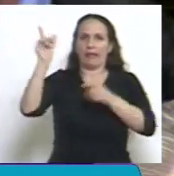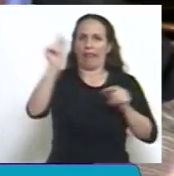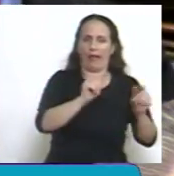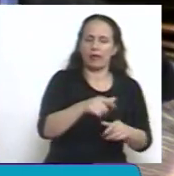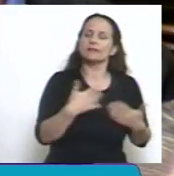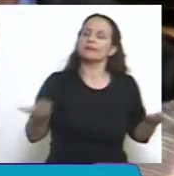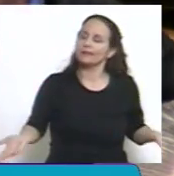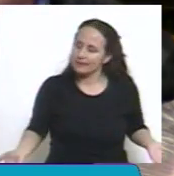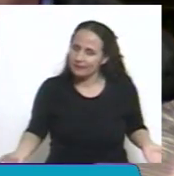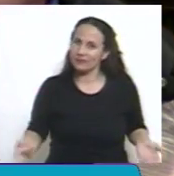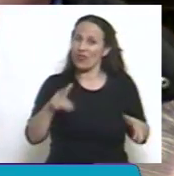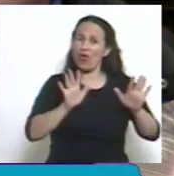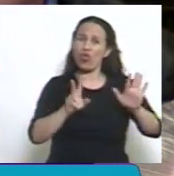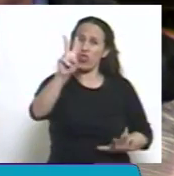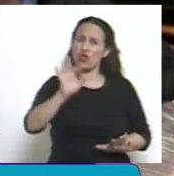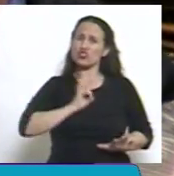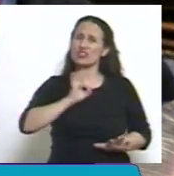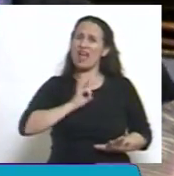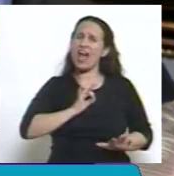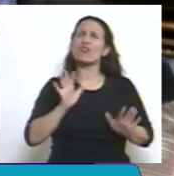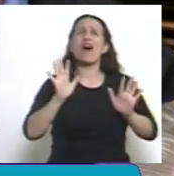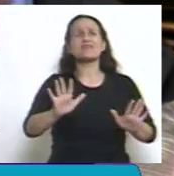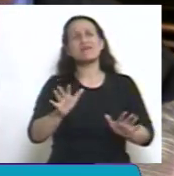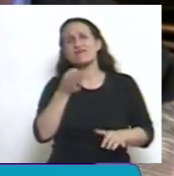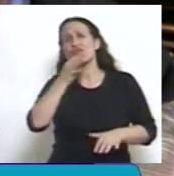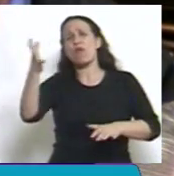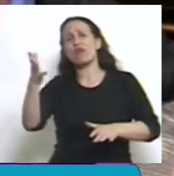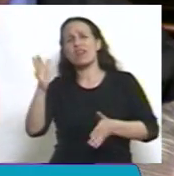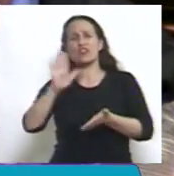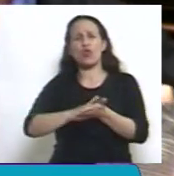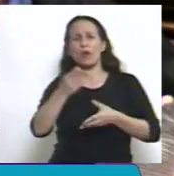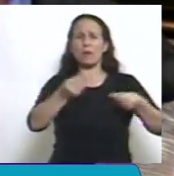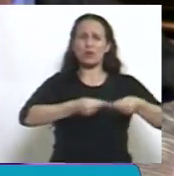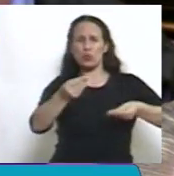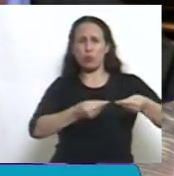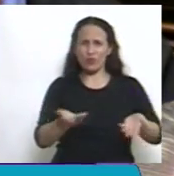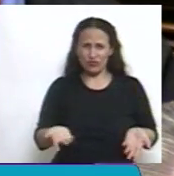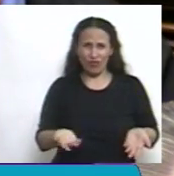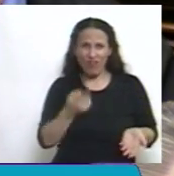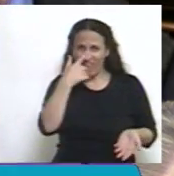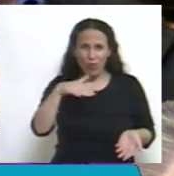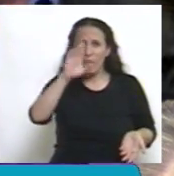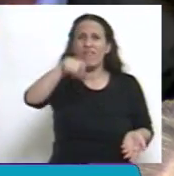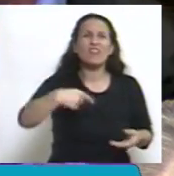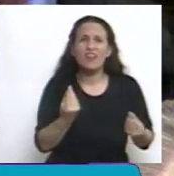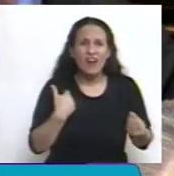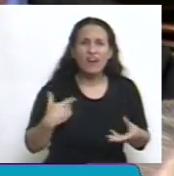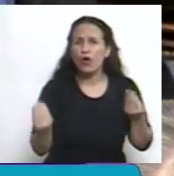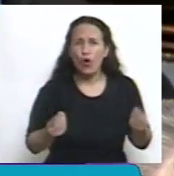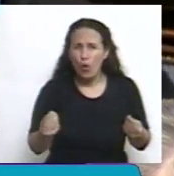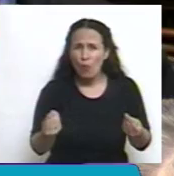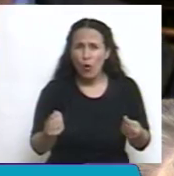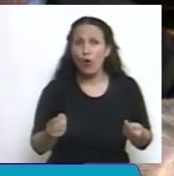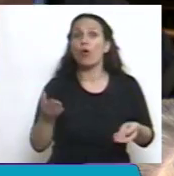sirvieron estos 12 años de discrecionalidad presupuestaria? ¿Qué saldo le dejó al país? Porque la estructura